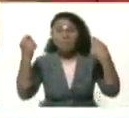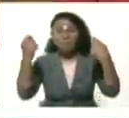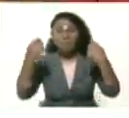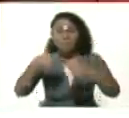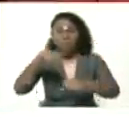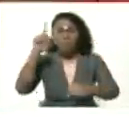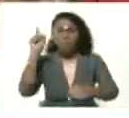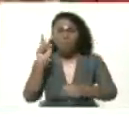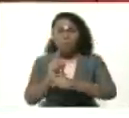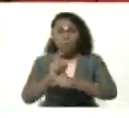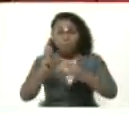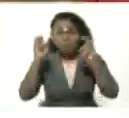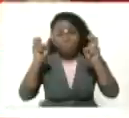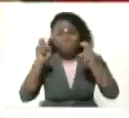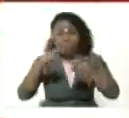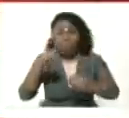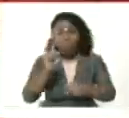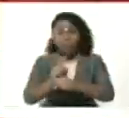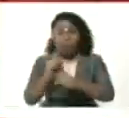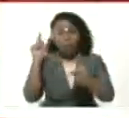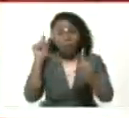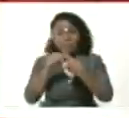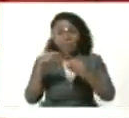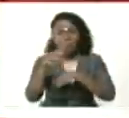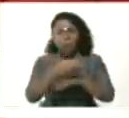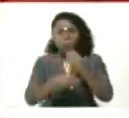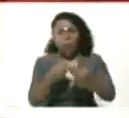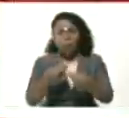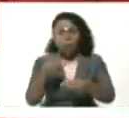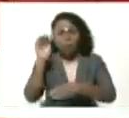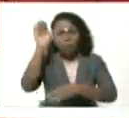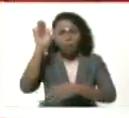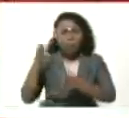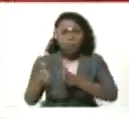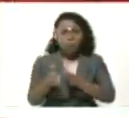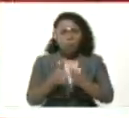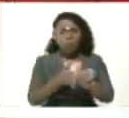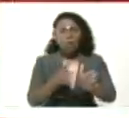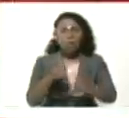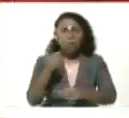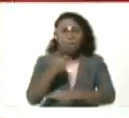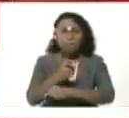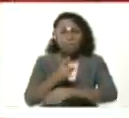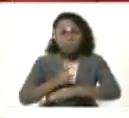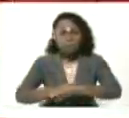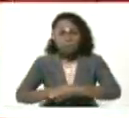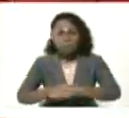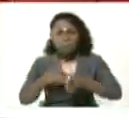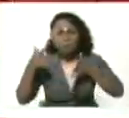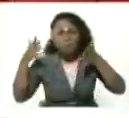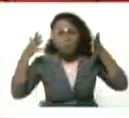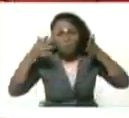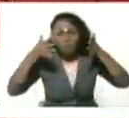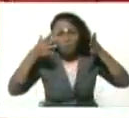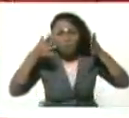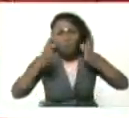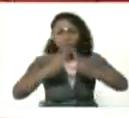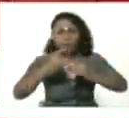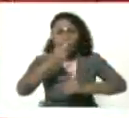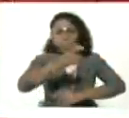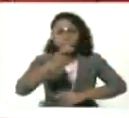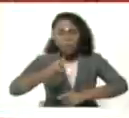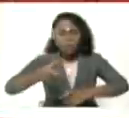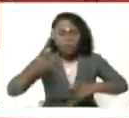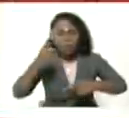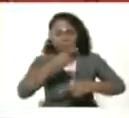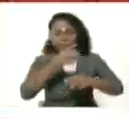única, de criterio único, hacia dónde debe ir. Con el debido tiempo se orientará a todos los candidatos en